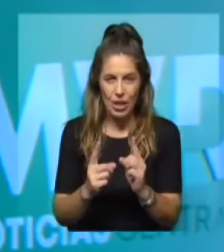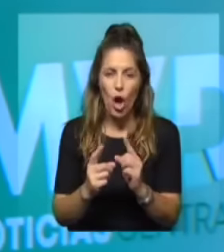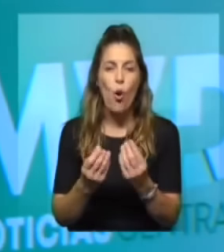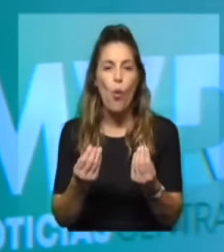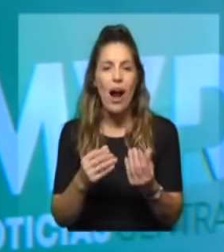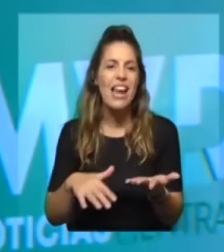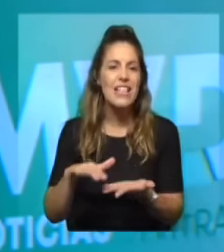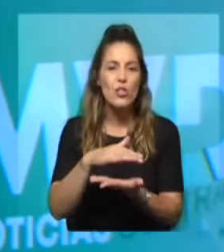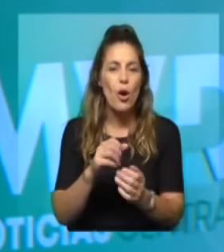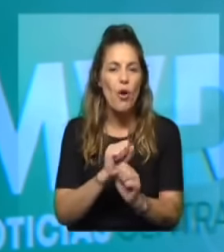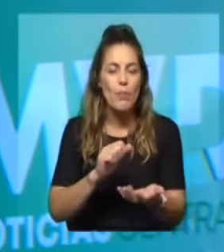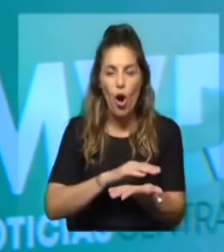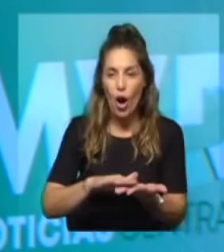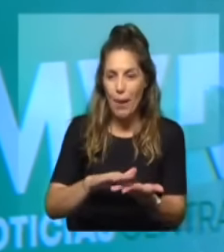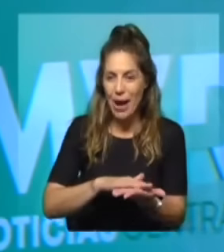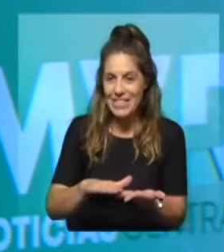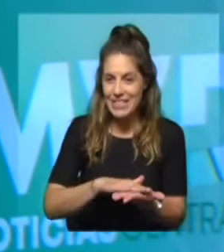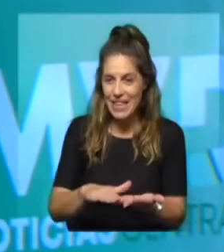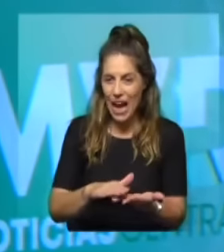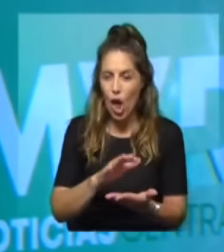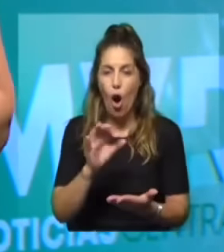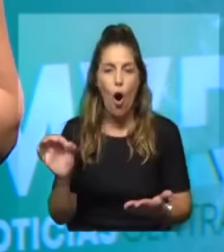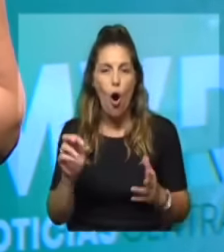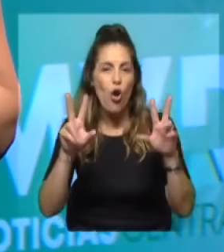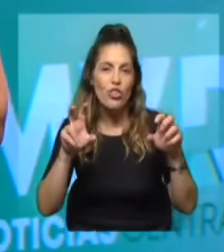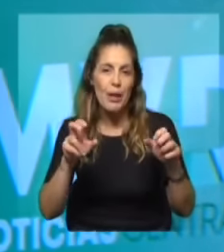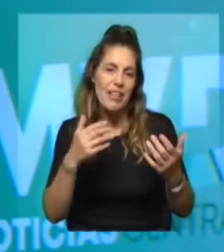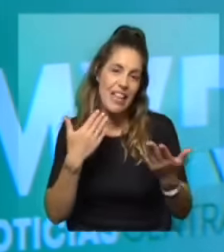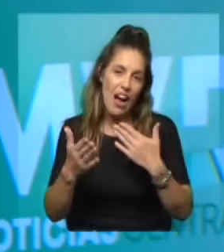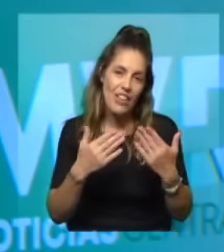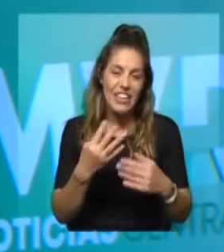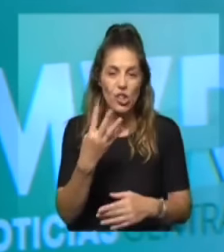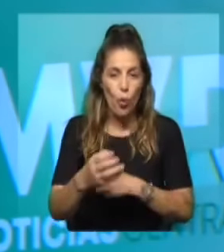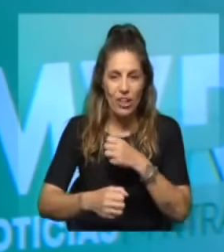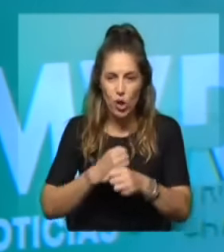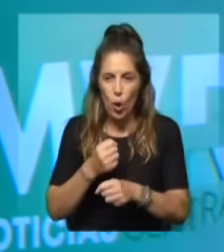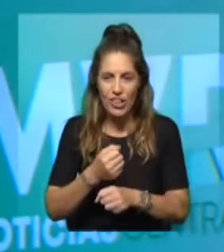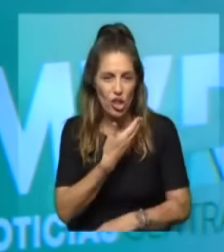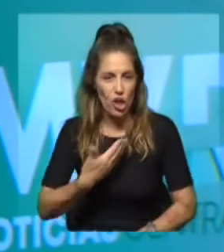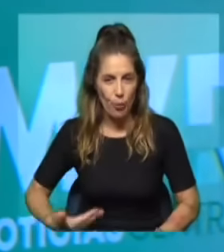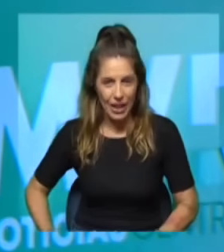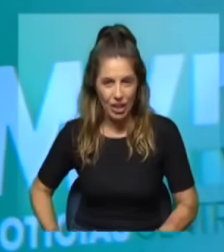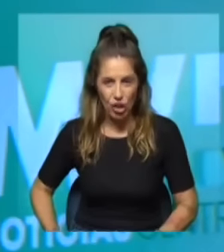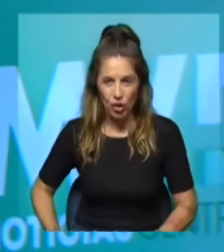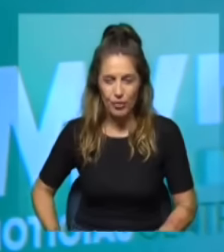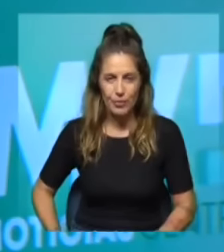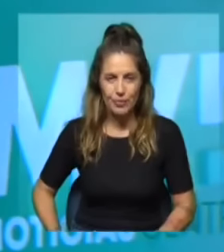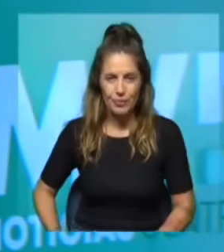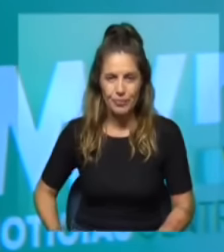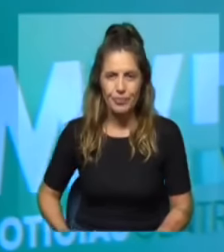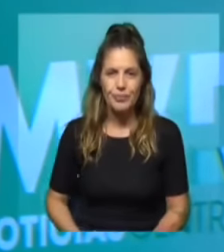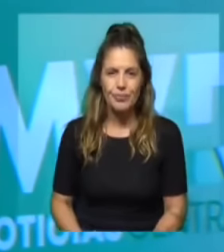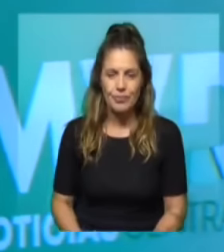son los hechos que podemos repasar o qué aspectos te parece que habría que subrayar de estos 4 años de gobierno Más allá de de de este repaso que